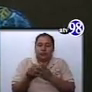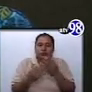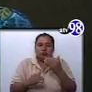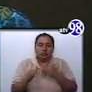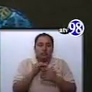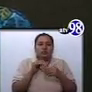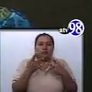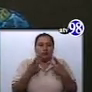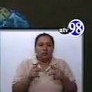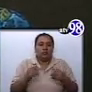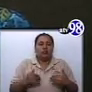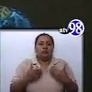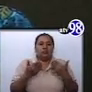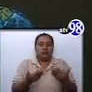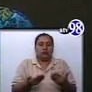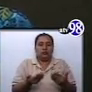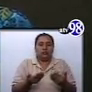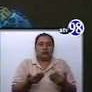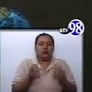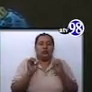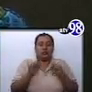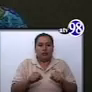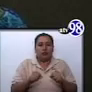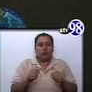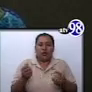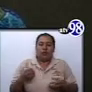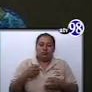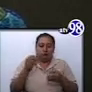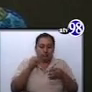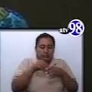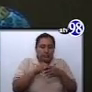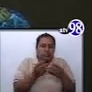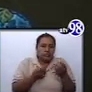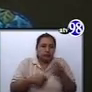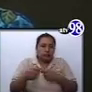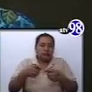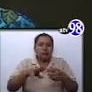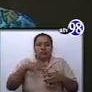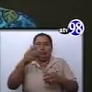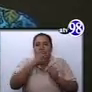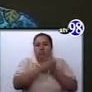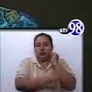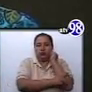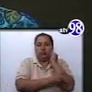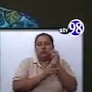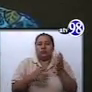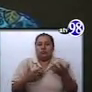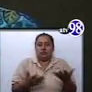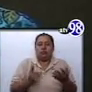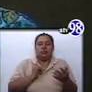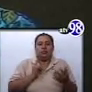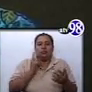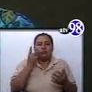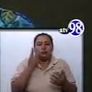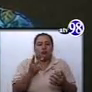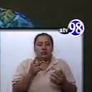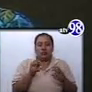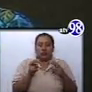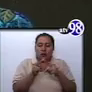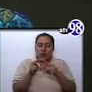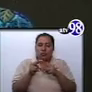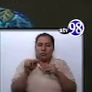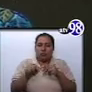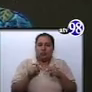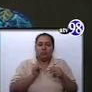se conserve y además puede exportarse esto. Entonces también está el aspecto